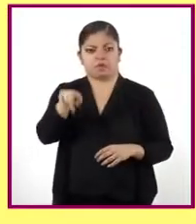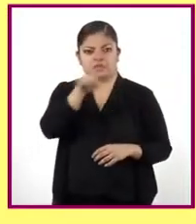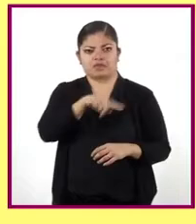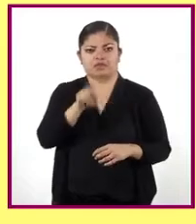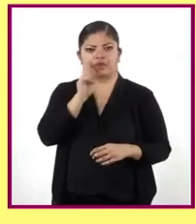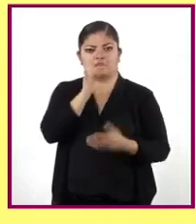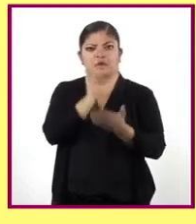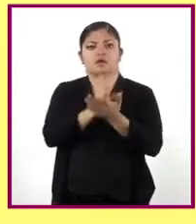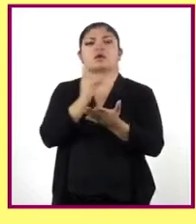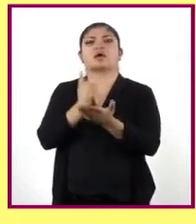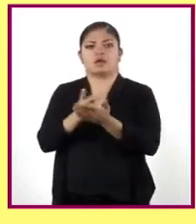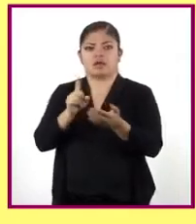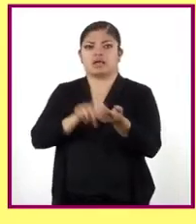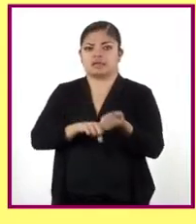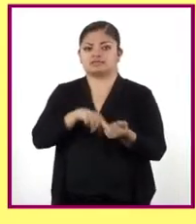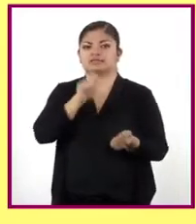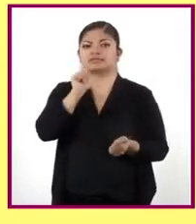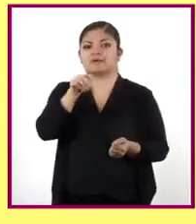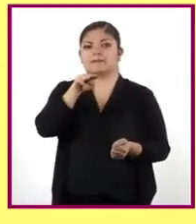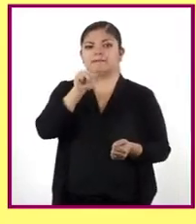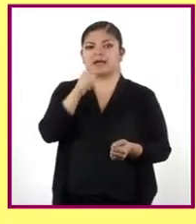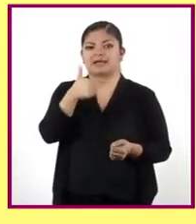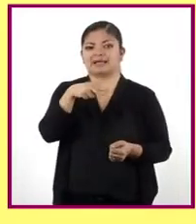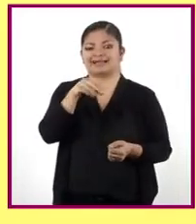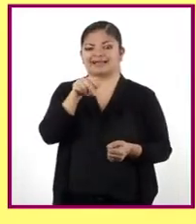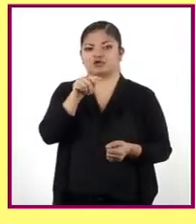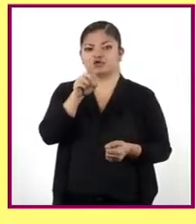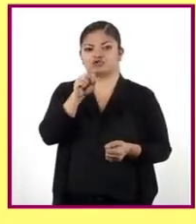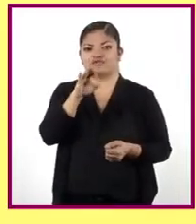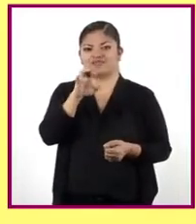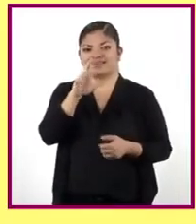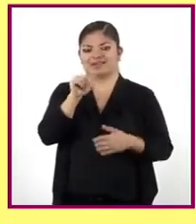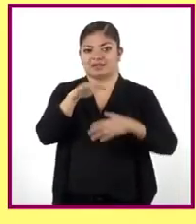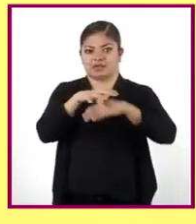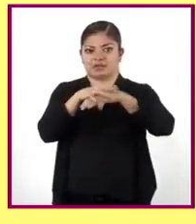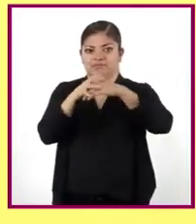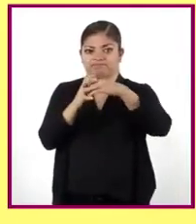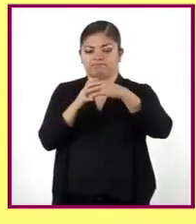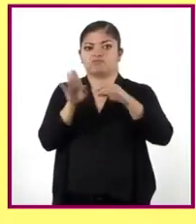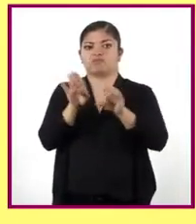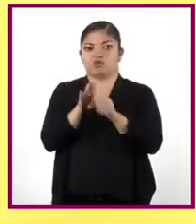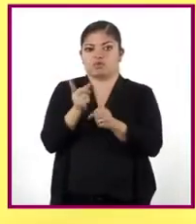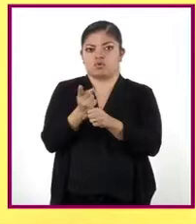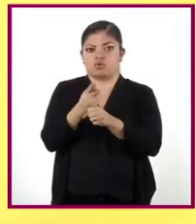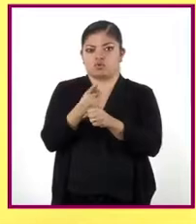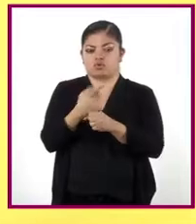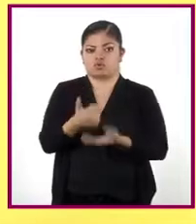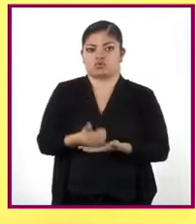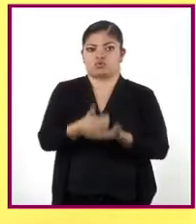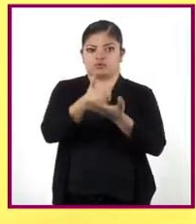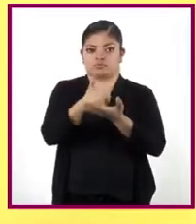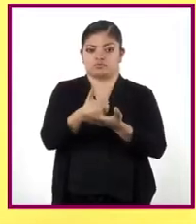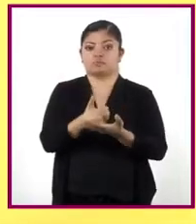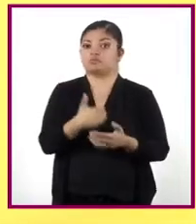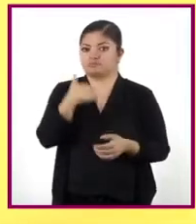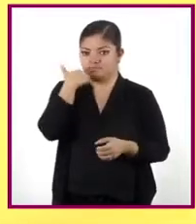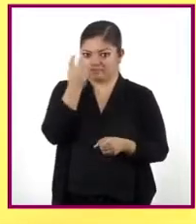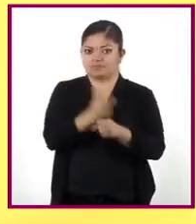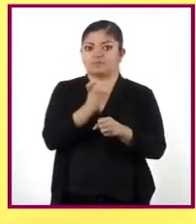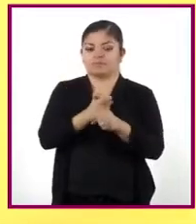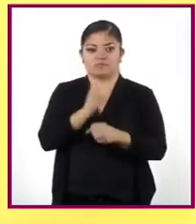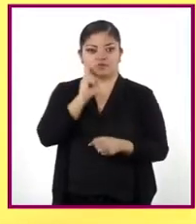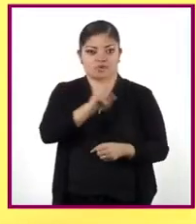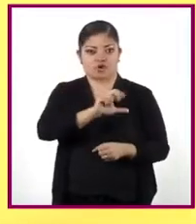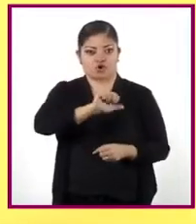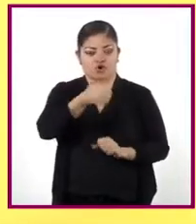las manifestaciones de la magnetosfera terrestre a través del funcionamiento de una brújula. Las y los invitamos a ver el